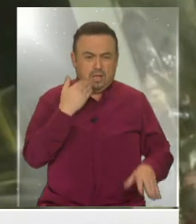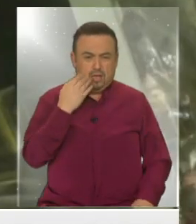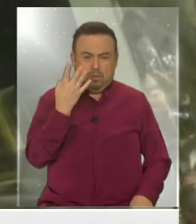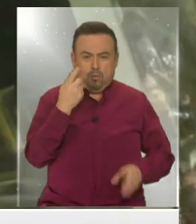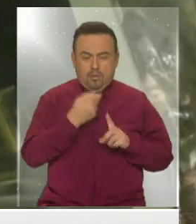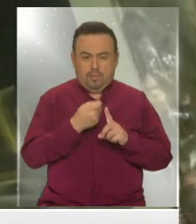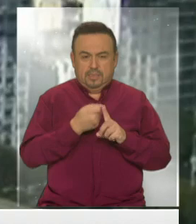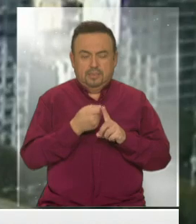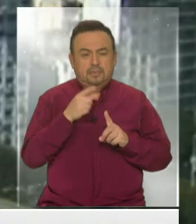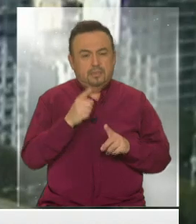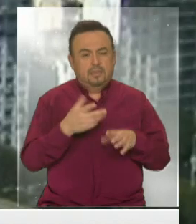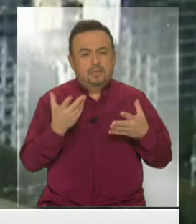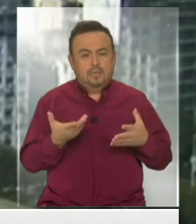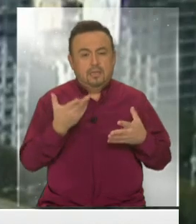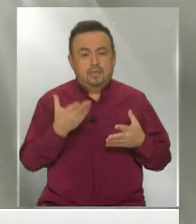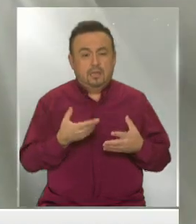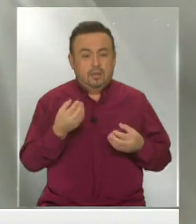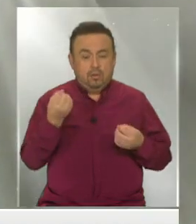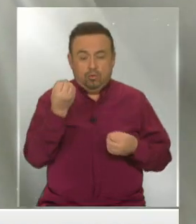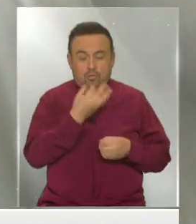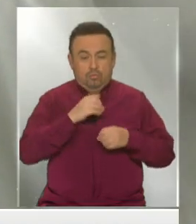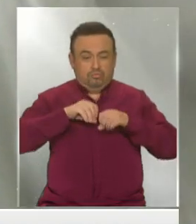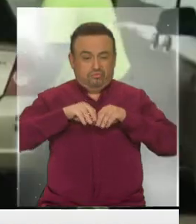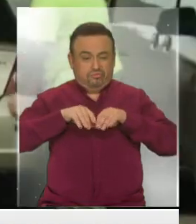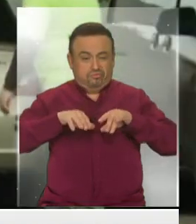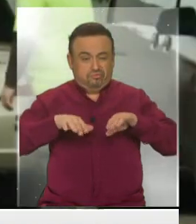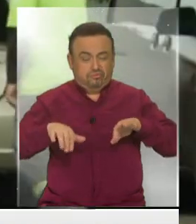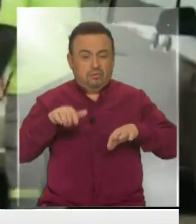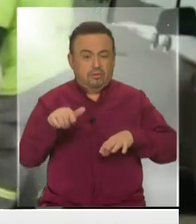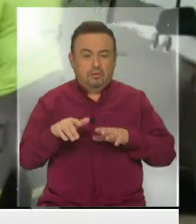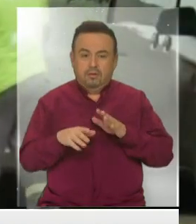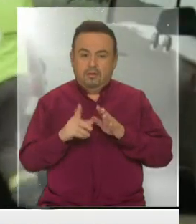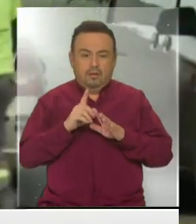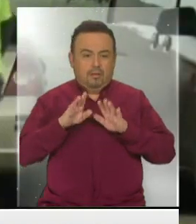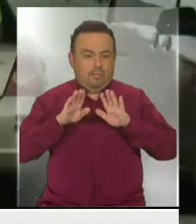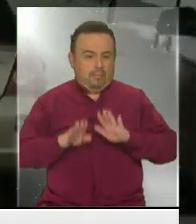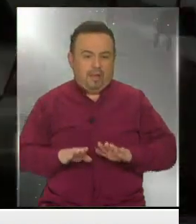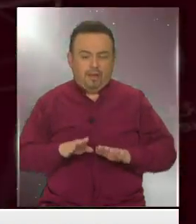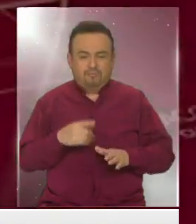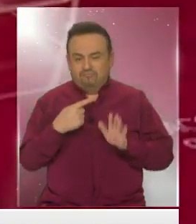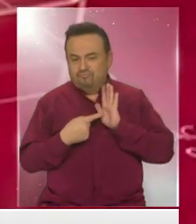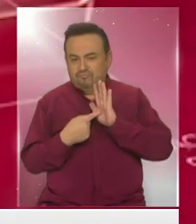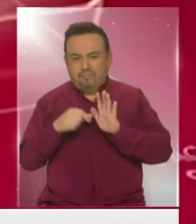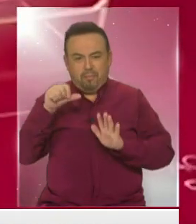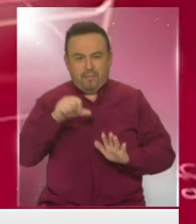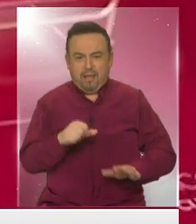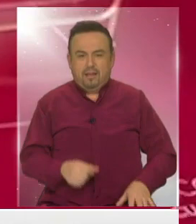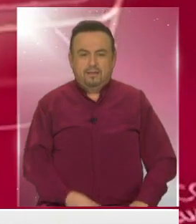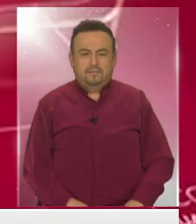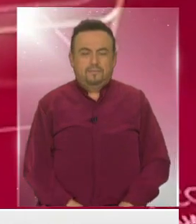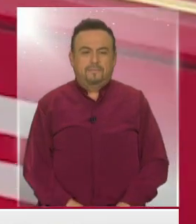cuatro meses sin embargo las cifras de contagio al otro lado de la cordillera no dan una buena señal